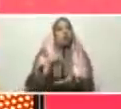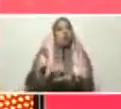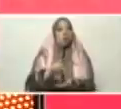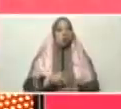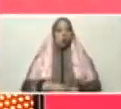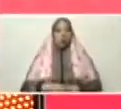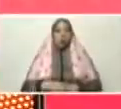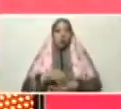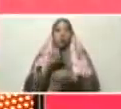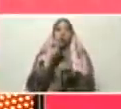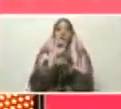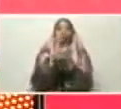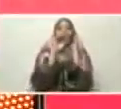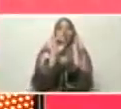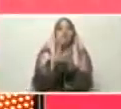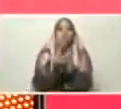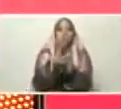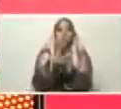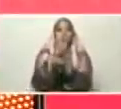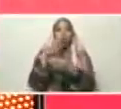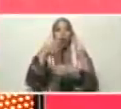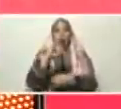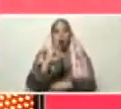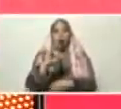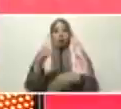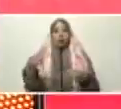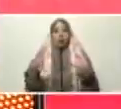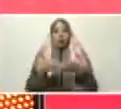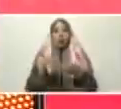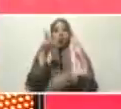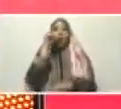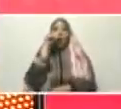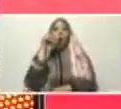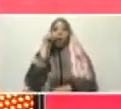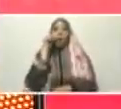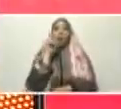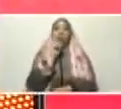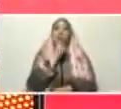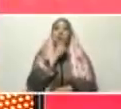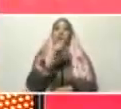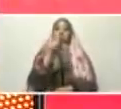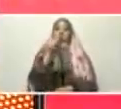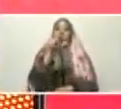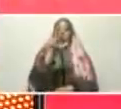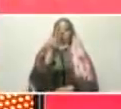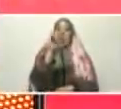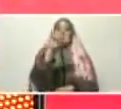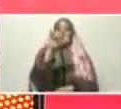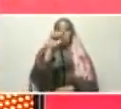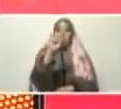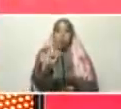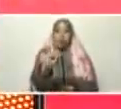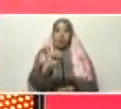en el consejo político tenemos a luis reyes reyes comandante de la revolución